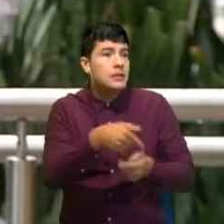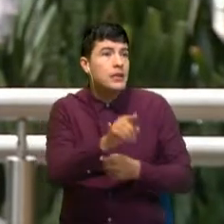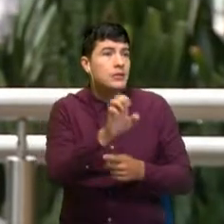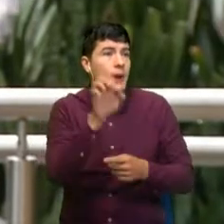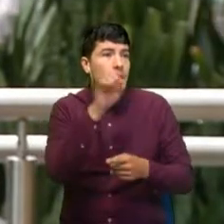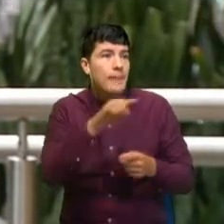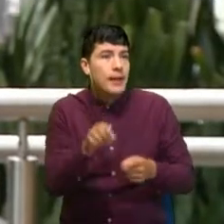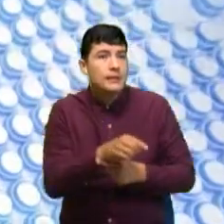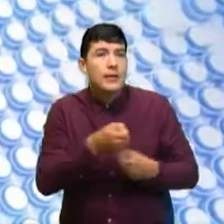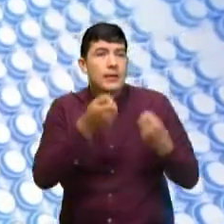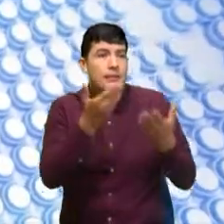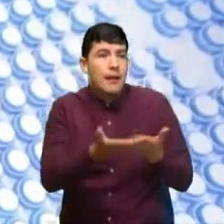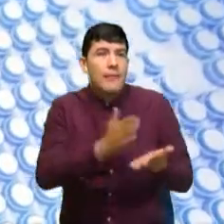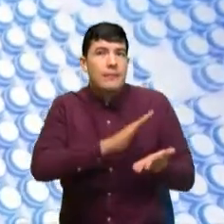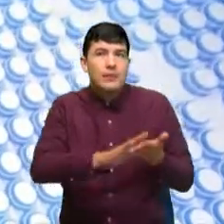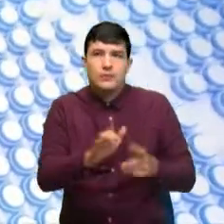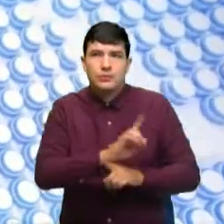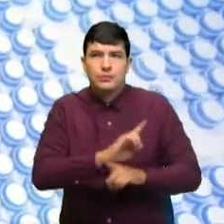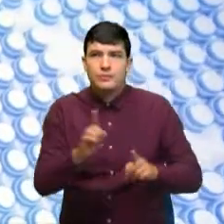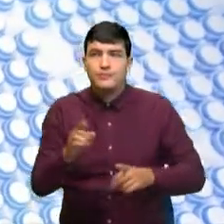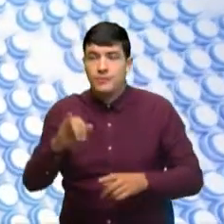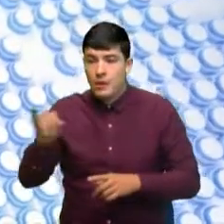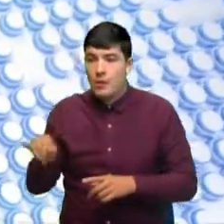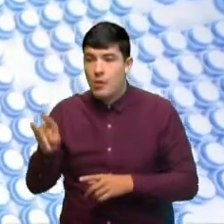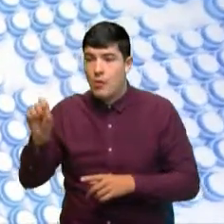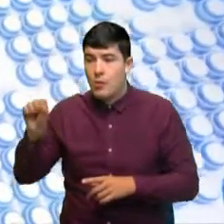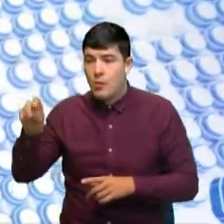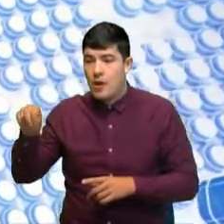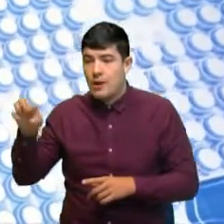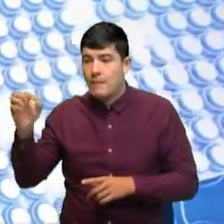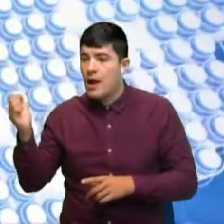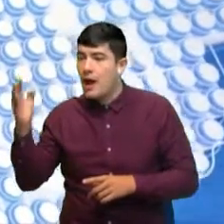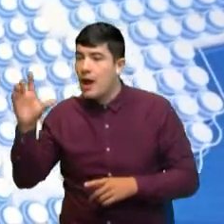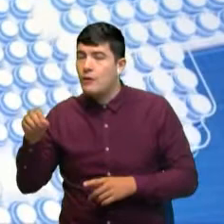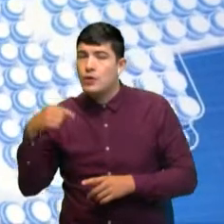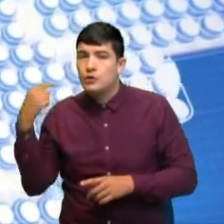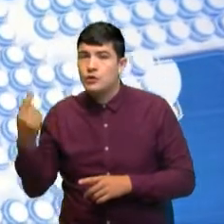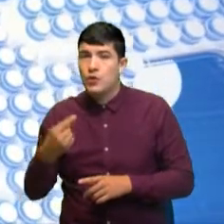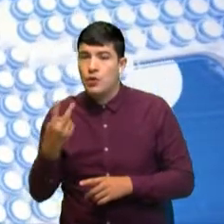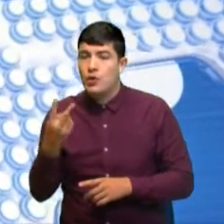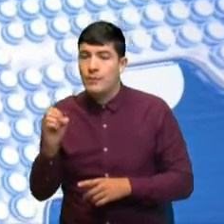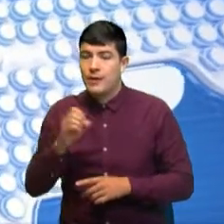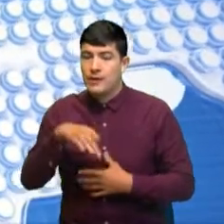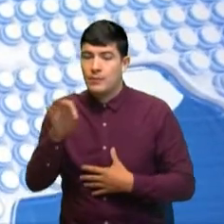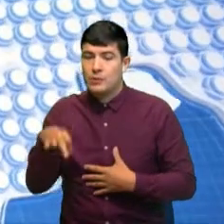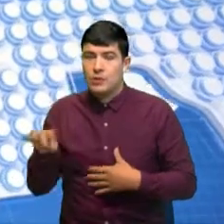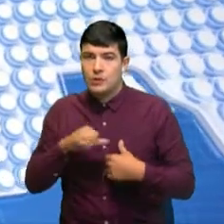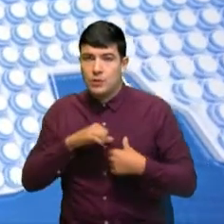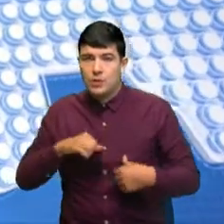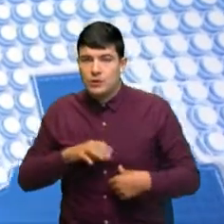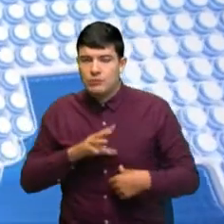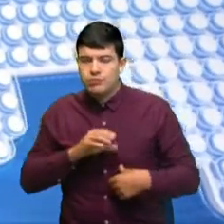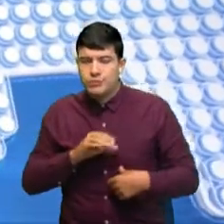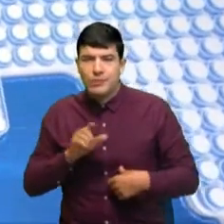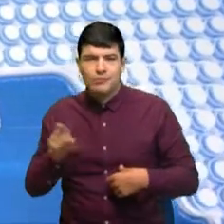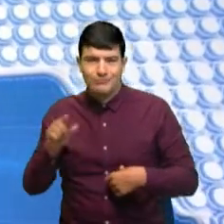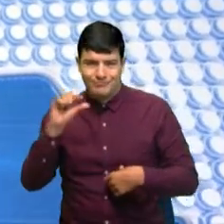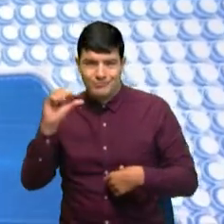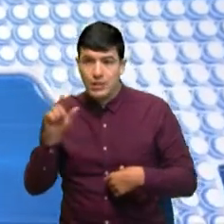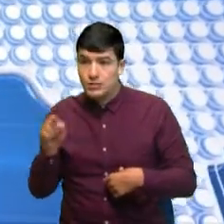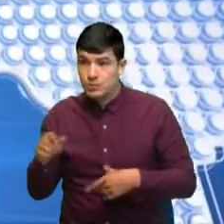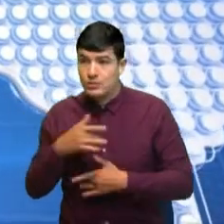lo autorice. A Juan Pablo Polo solo le funciona el 20% de su corazón y sus condiciones de